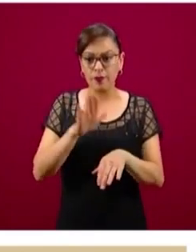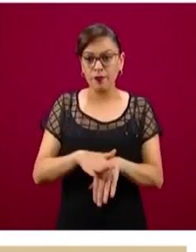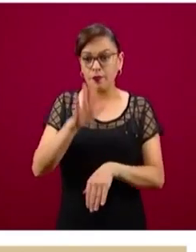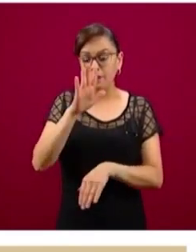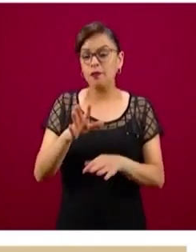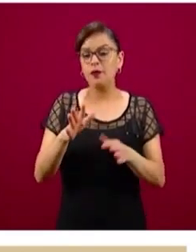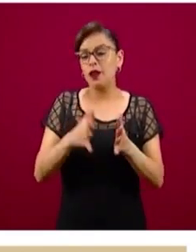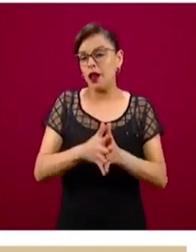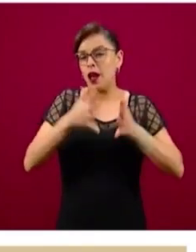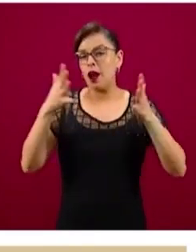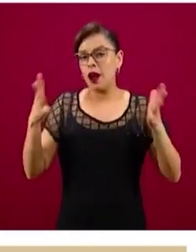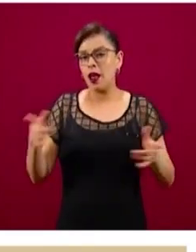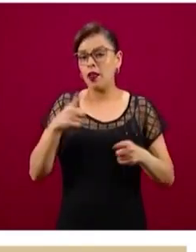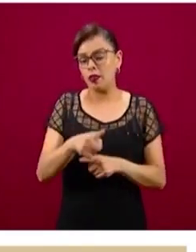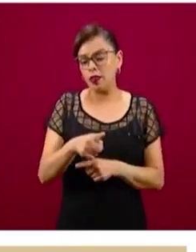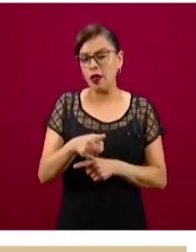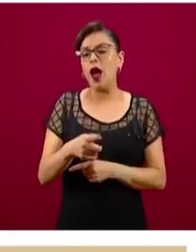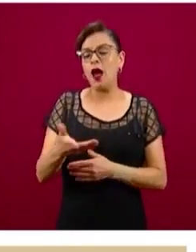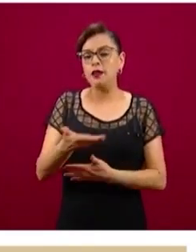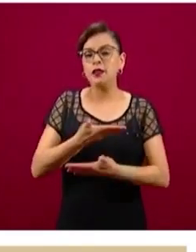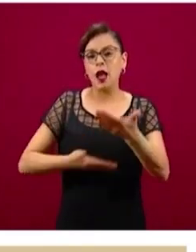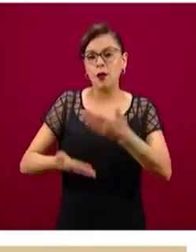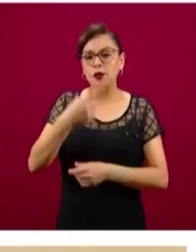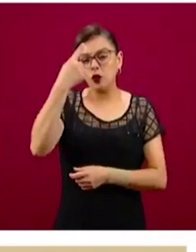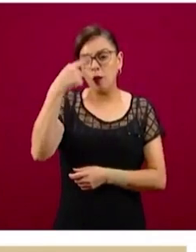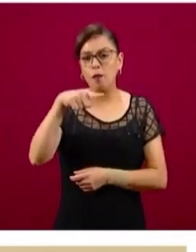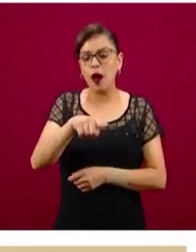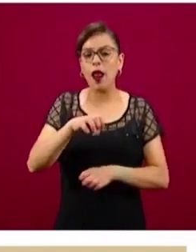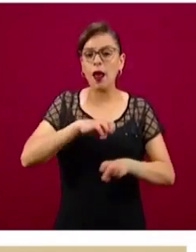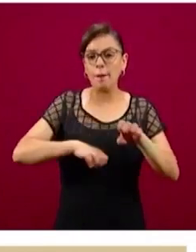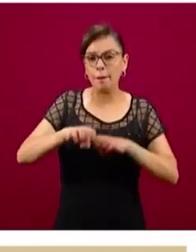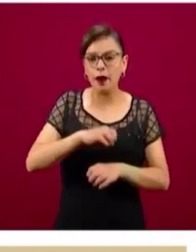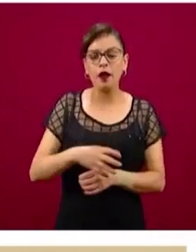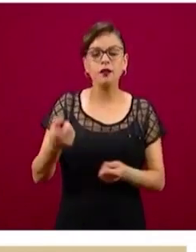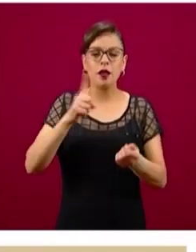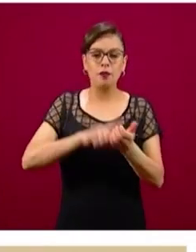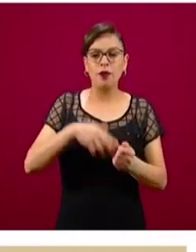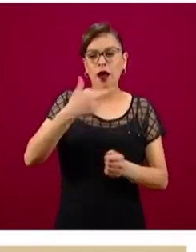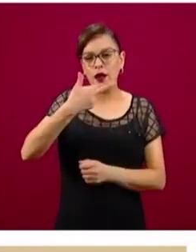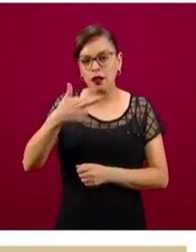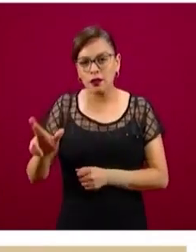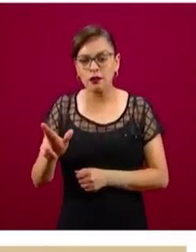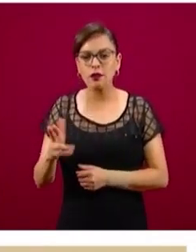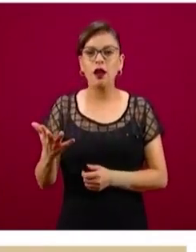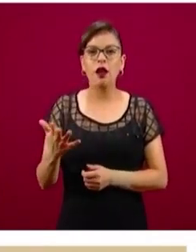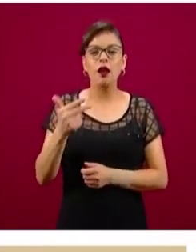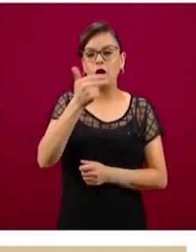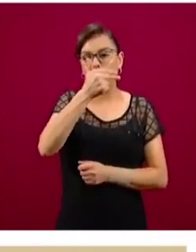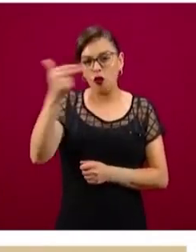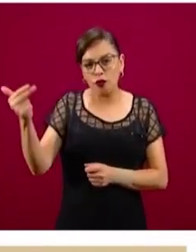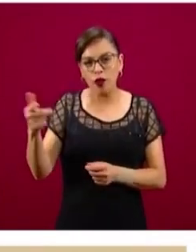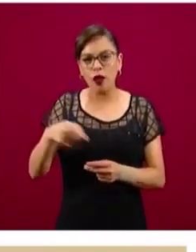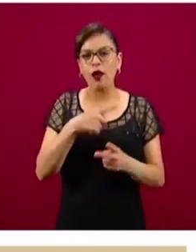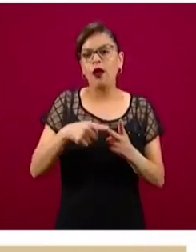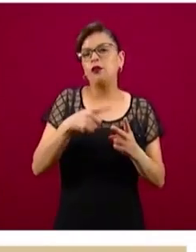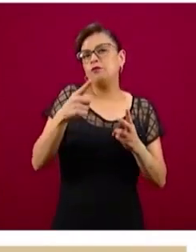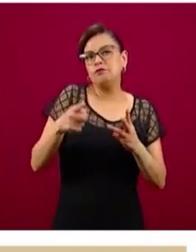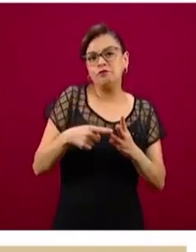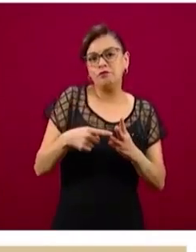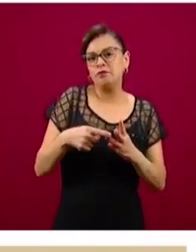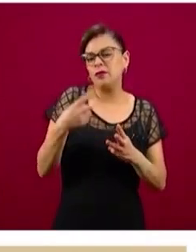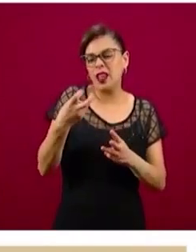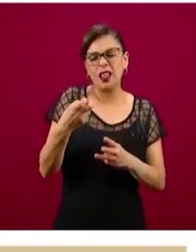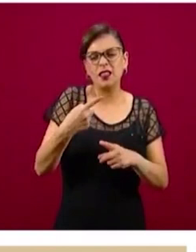en servicios para empresas encontramos todo lo que es restaurantes hoteles todo lo que tiene que ver con conocer ese tipo de